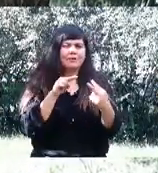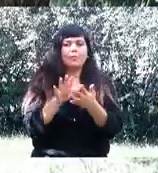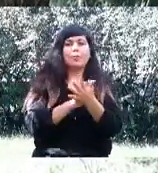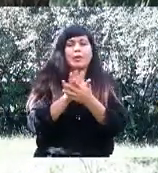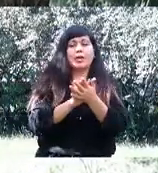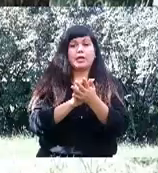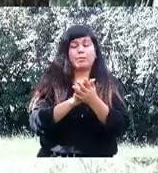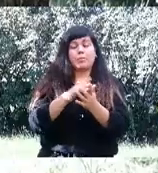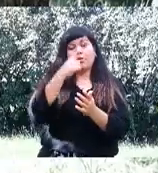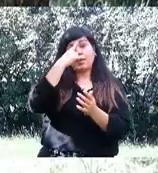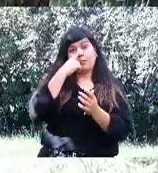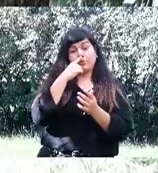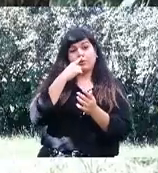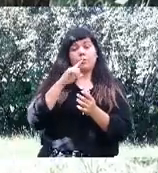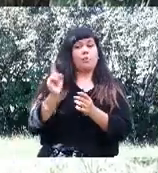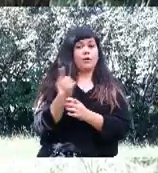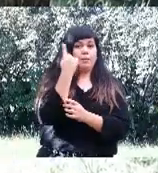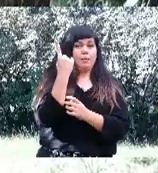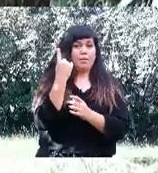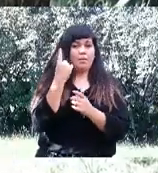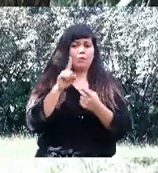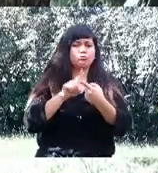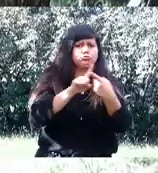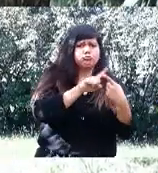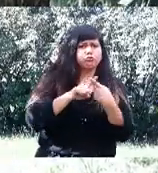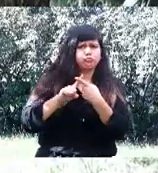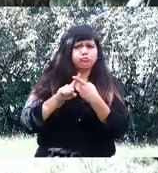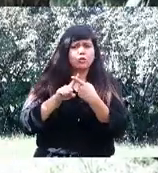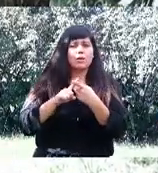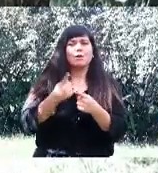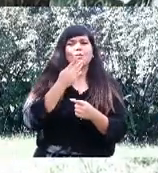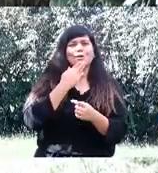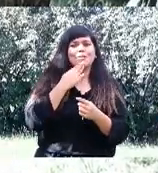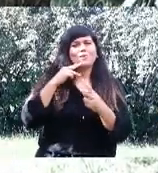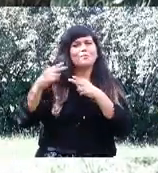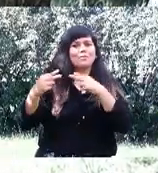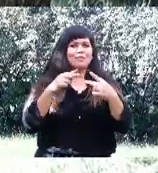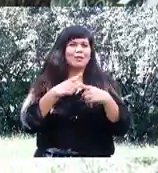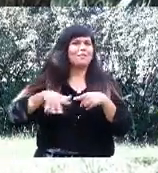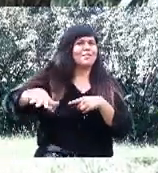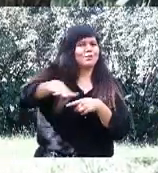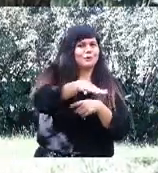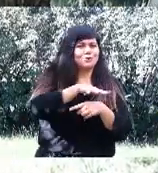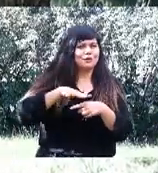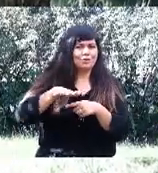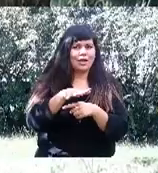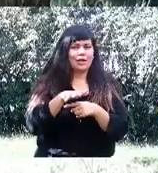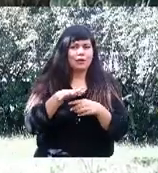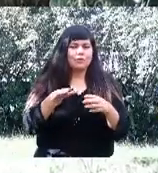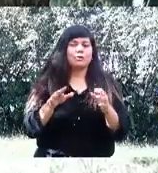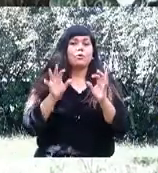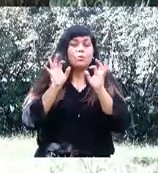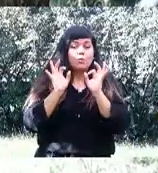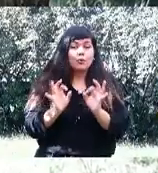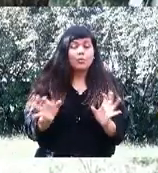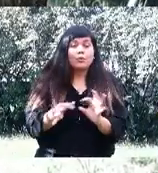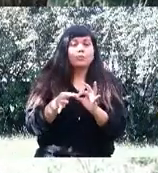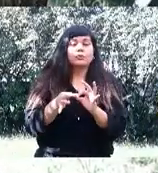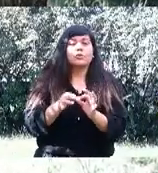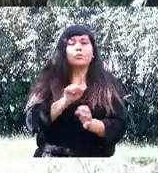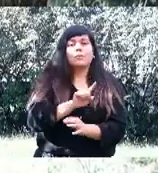museográfica porque era el primer museo interactivo sino también de una perspectiva social y junto a eso el año